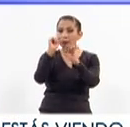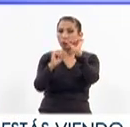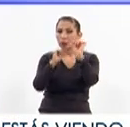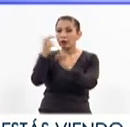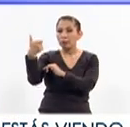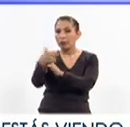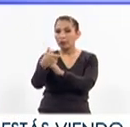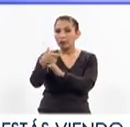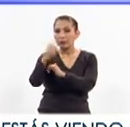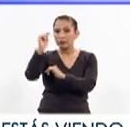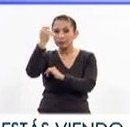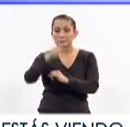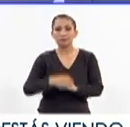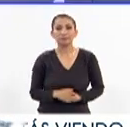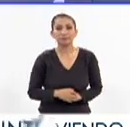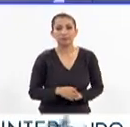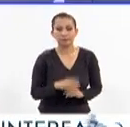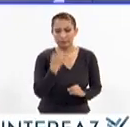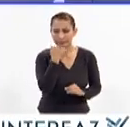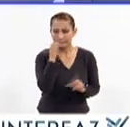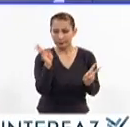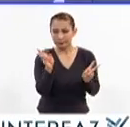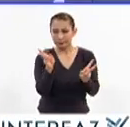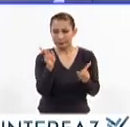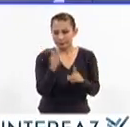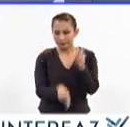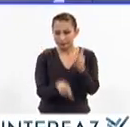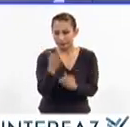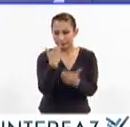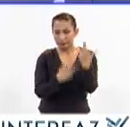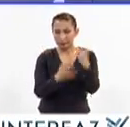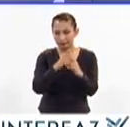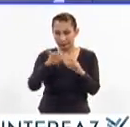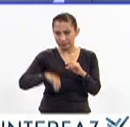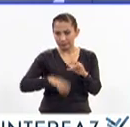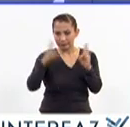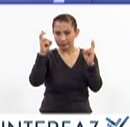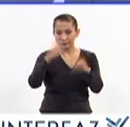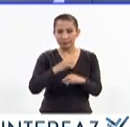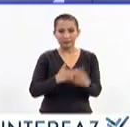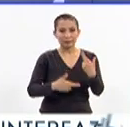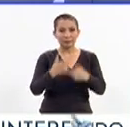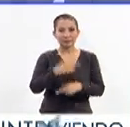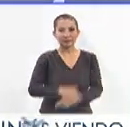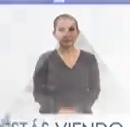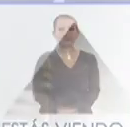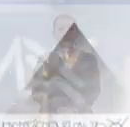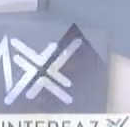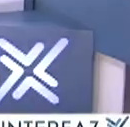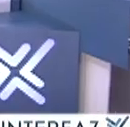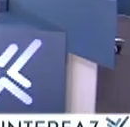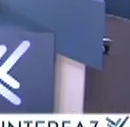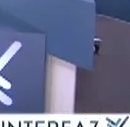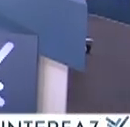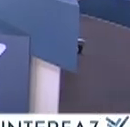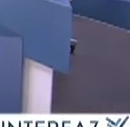vaya pagando esa tecnología. Permítanos hacer una breve pausa, maestro Ignacio, y regresamos para hablar de este interesante tema. Regresamos. Gracias.